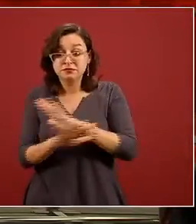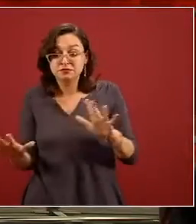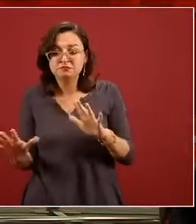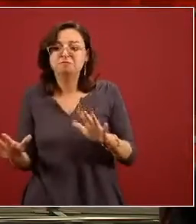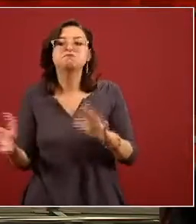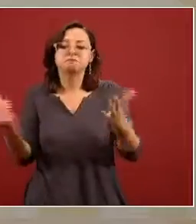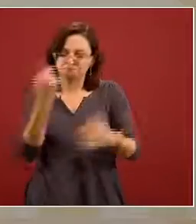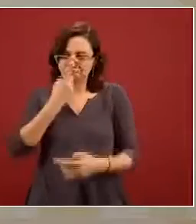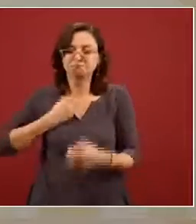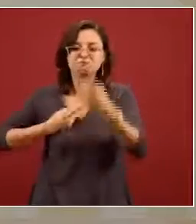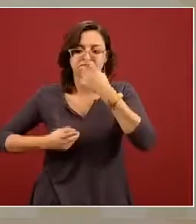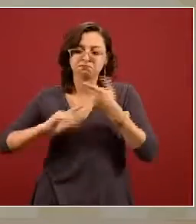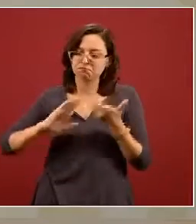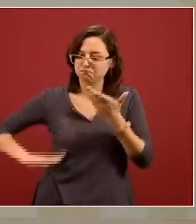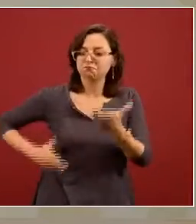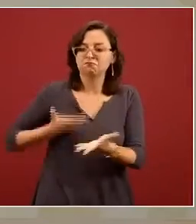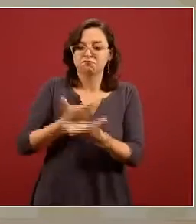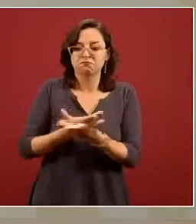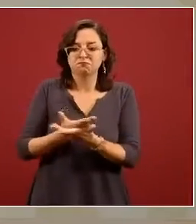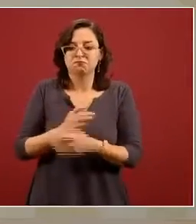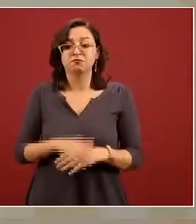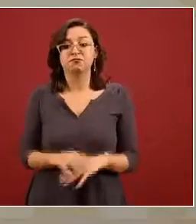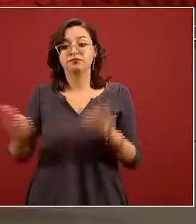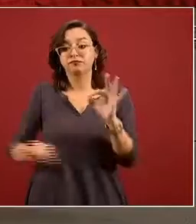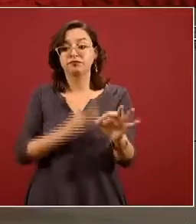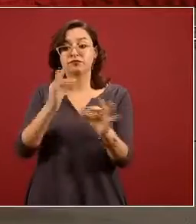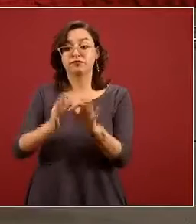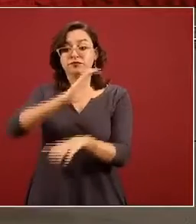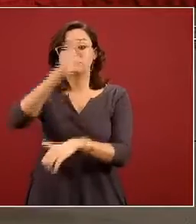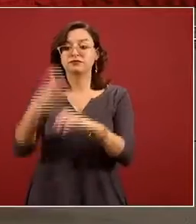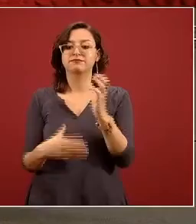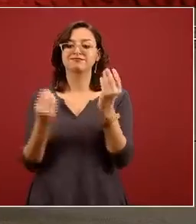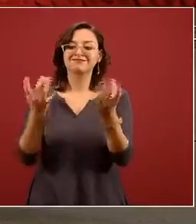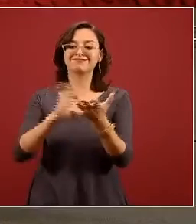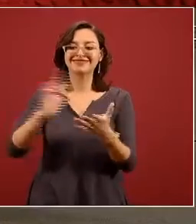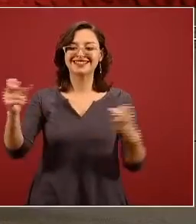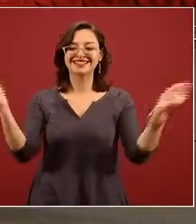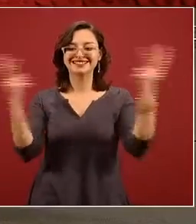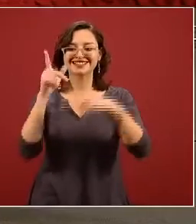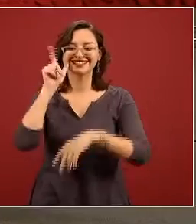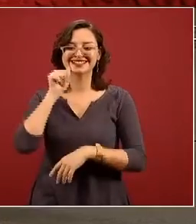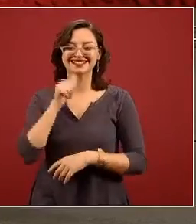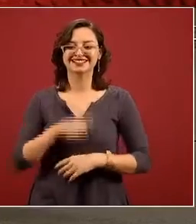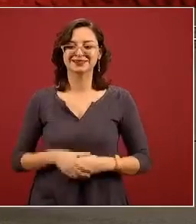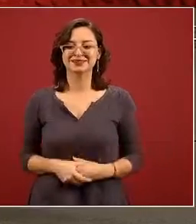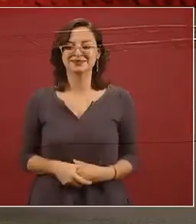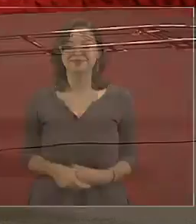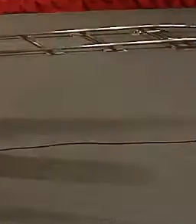detalle, bienvenidos a abordarlo. Aquí terminamos. Muchas gracias. Nos vemos mañana.